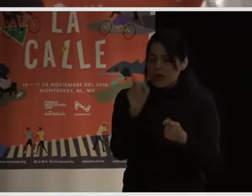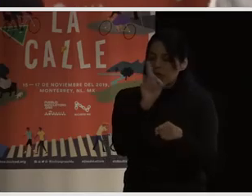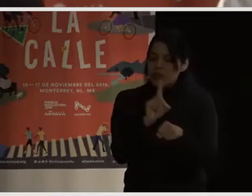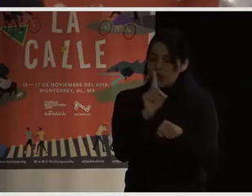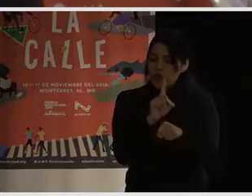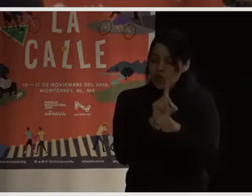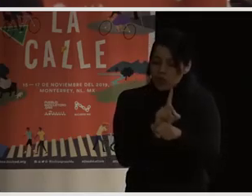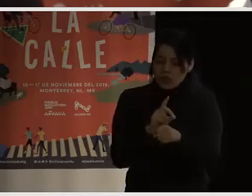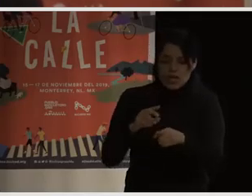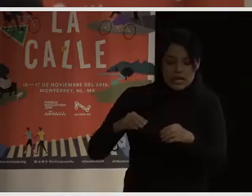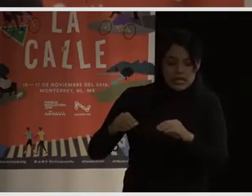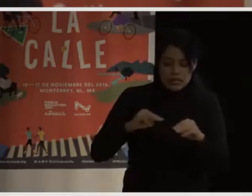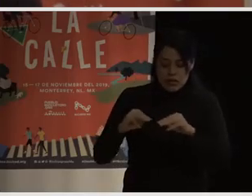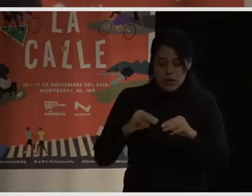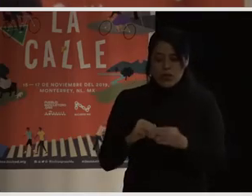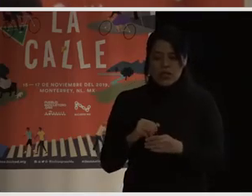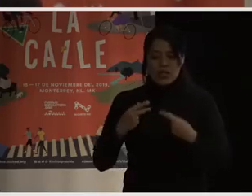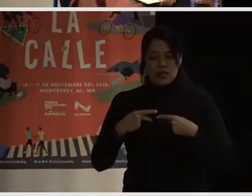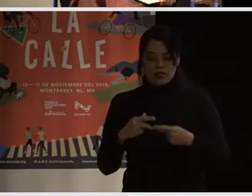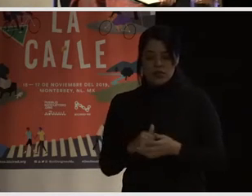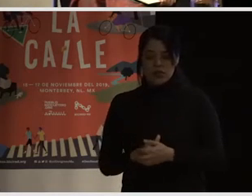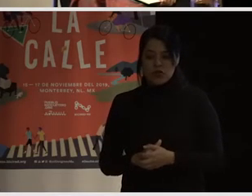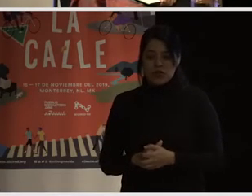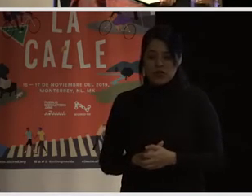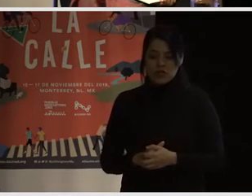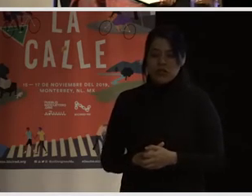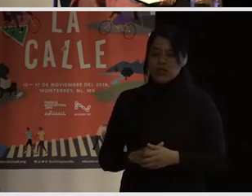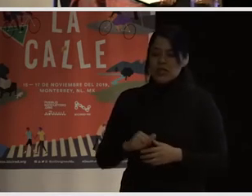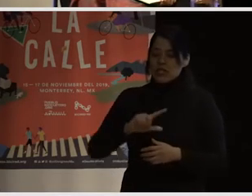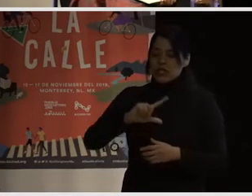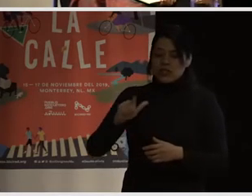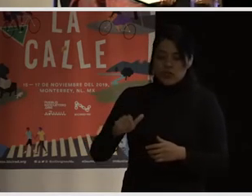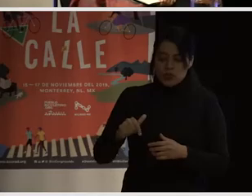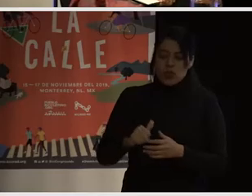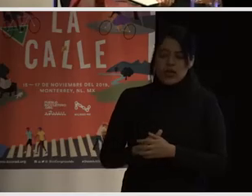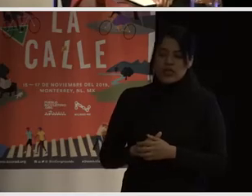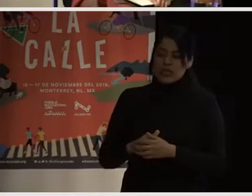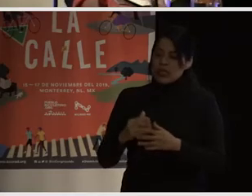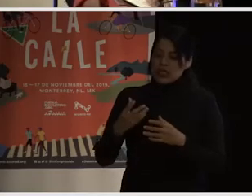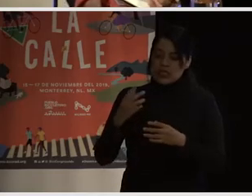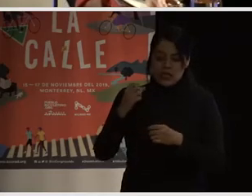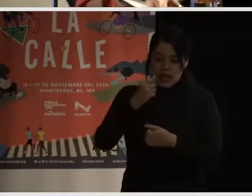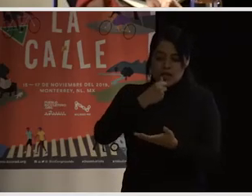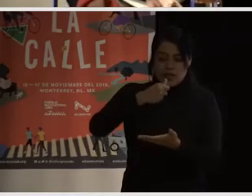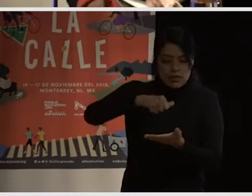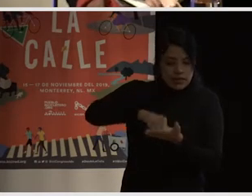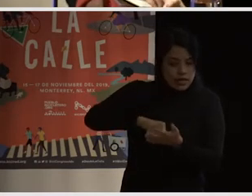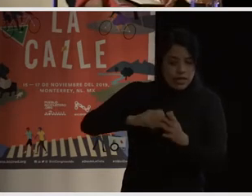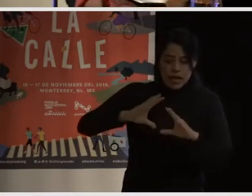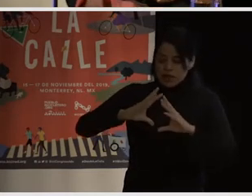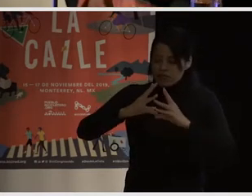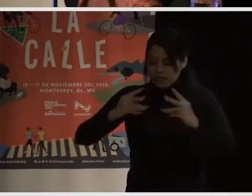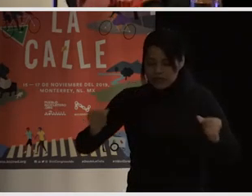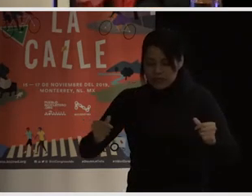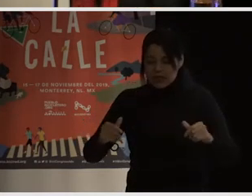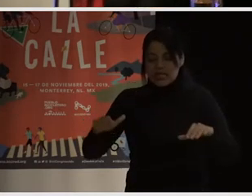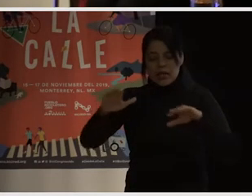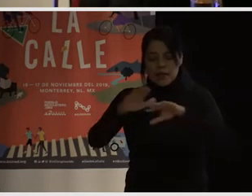justo por el mensaje que se ha mandado un año antes de deshacer una secretaria y dejarla en una dirección desde ahí también